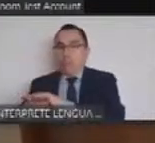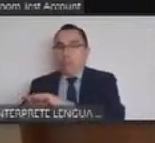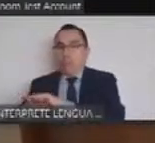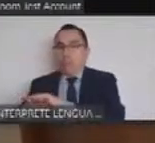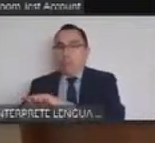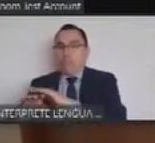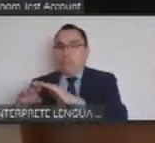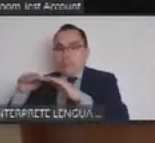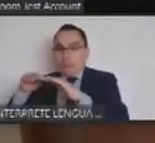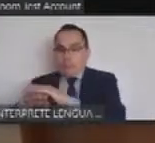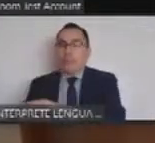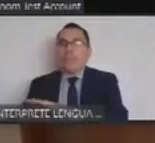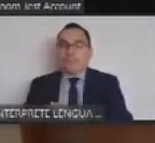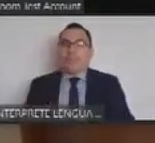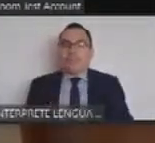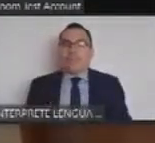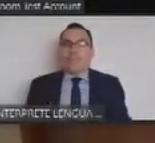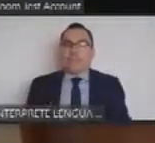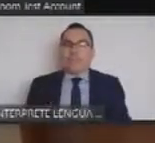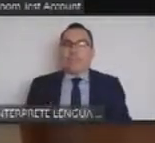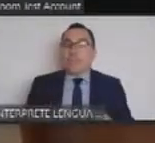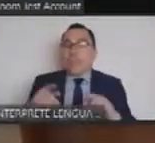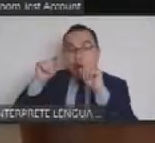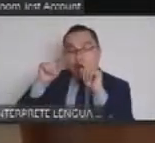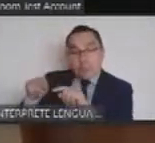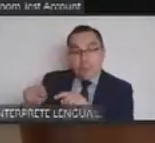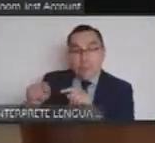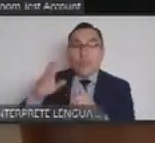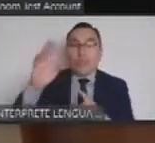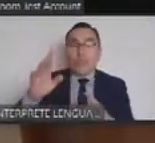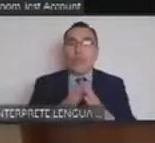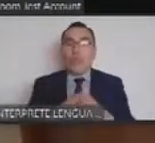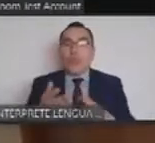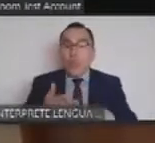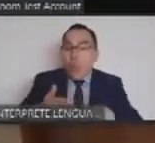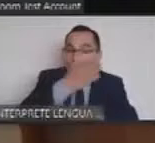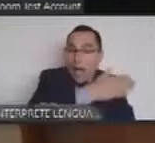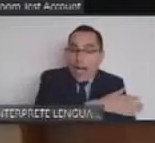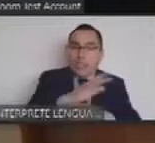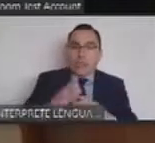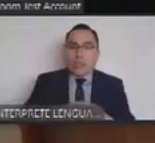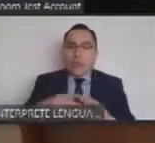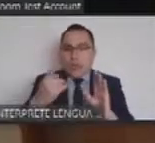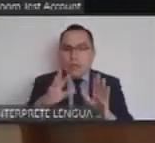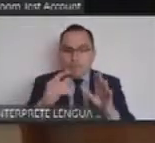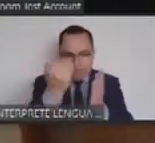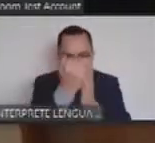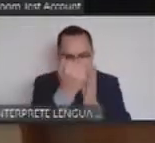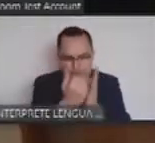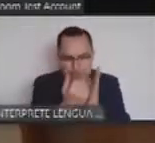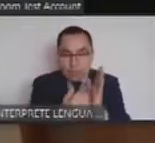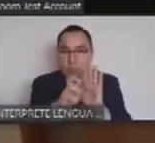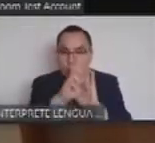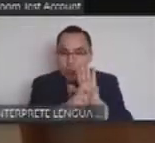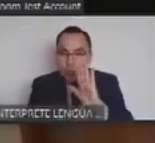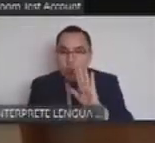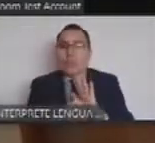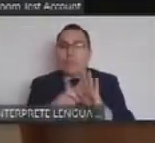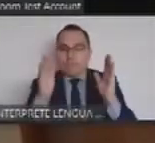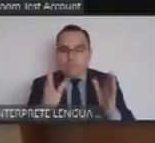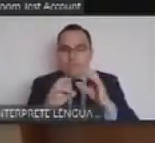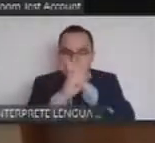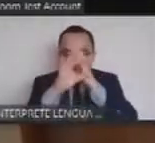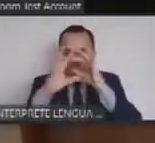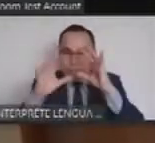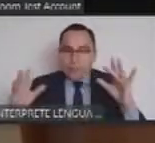declaren reservadas. Para ello se aprobó un protocolo de transparencia con instrucciones para una adecuada implementación